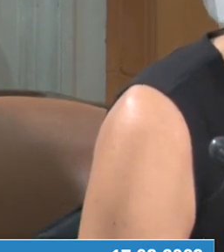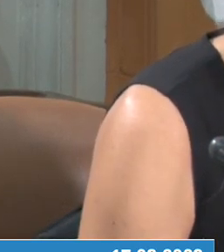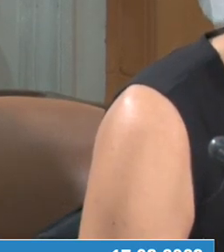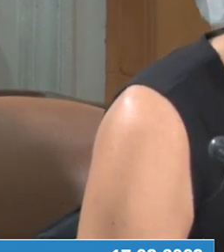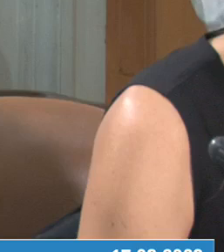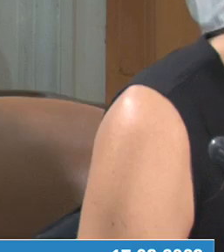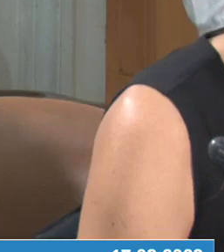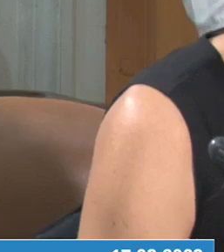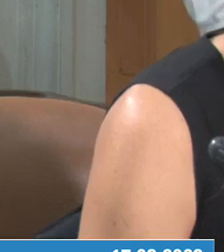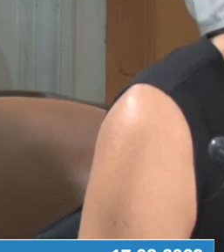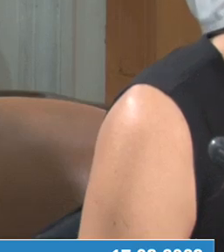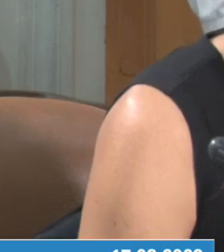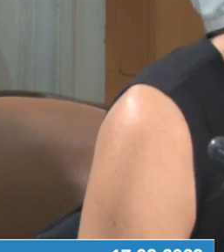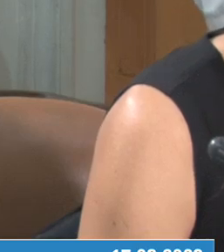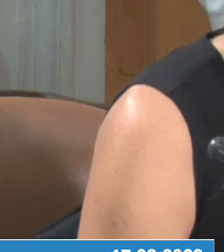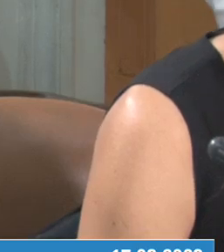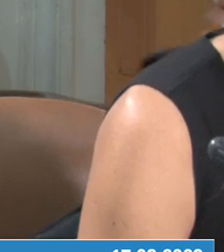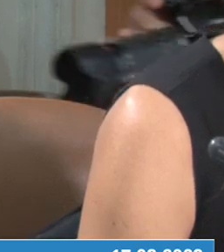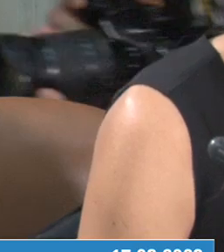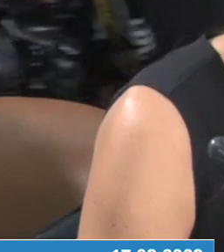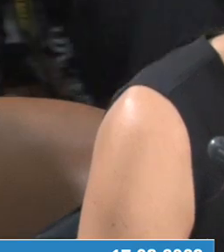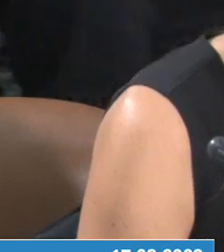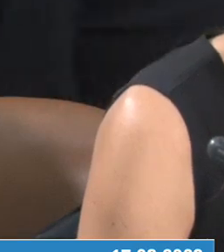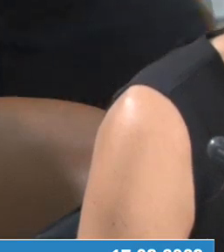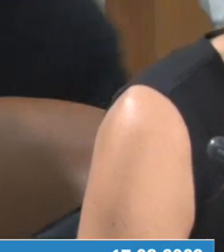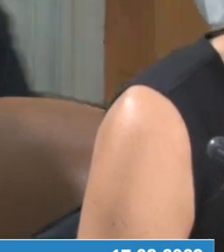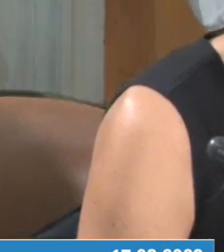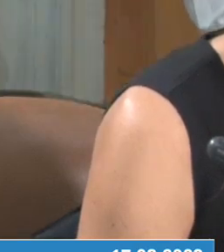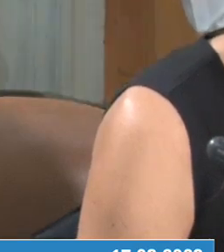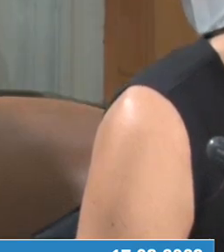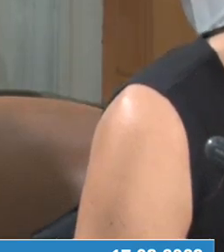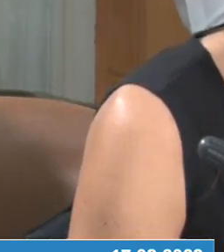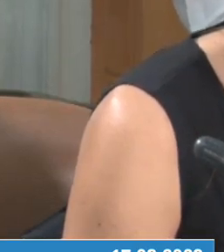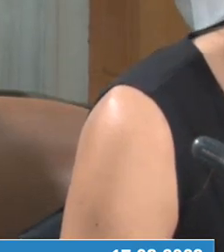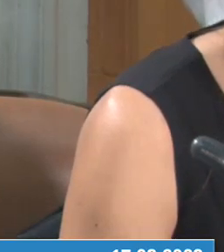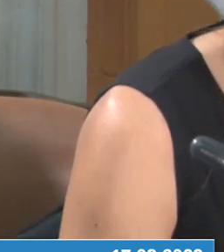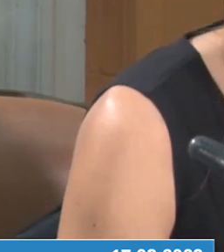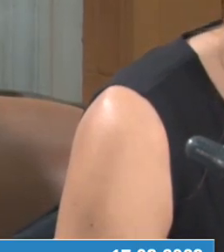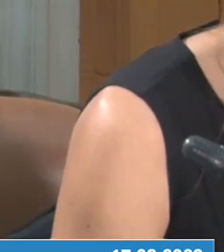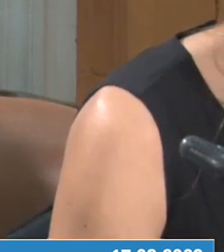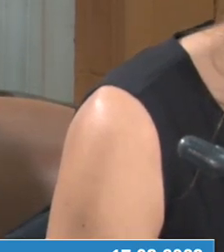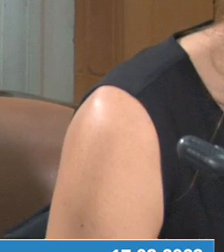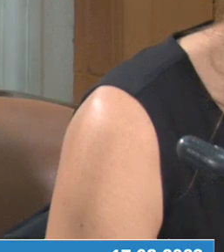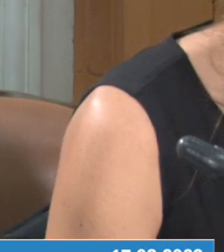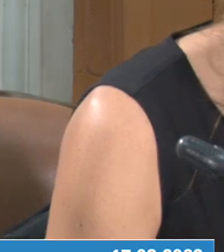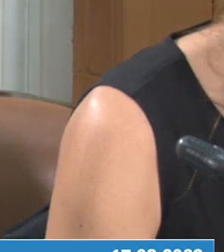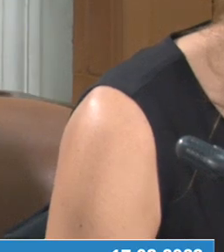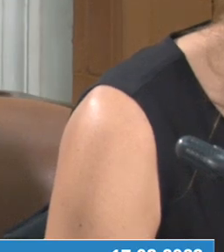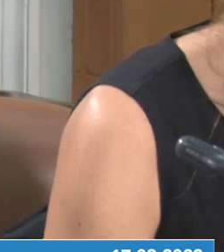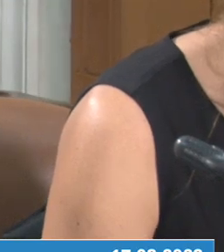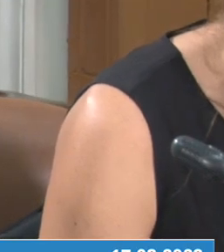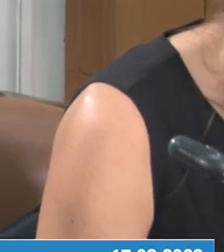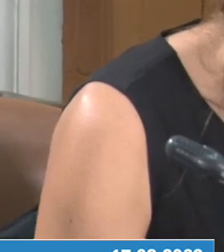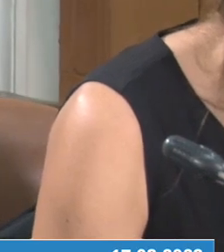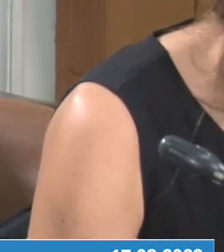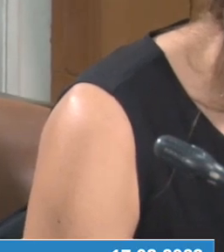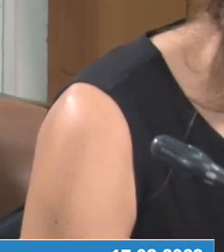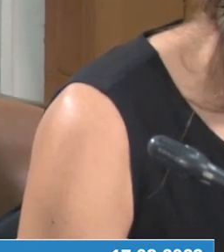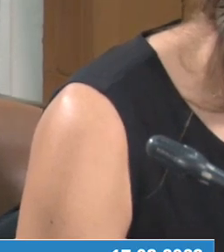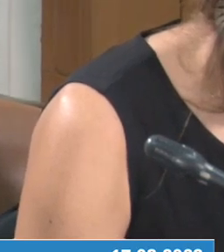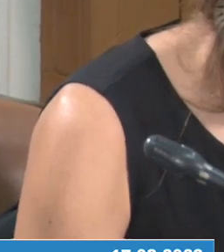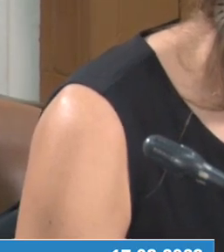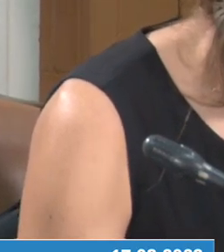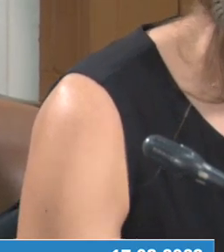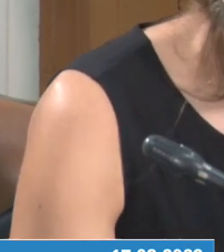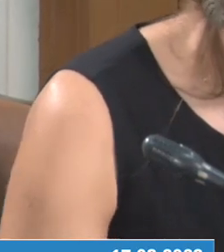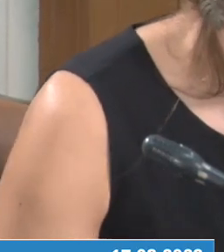quisiéramos ofrecerle la palabra a don José Luis Zea Egaña para que nos pueda ilustrar. Don José Luis, tiene usted la palabra. La idea es poder, nosotros